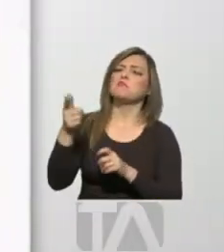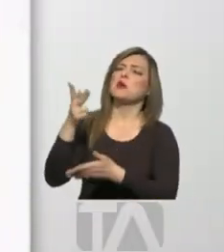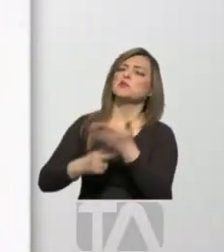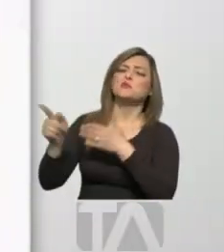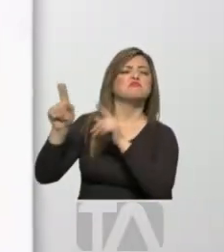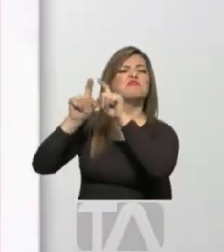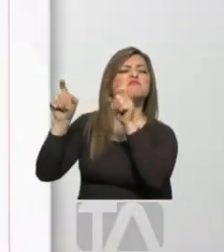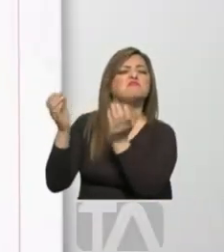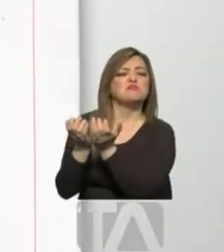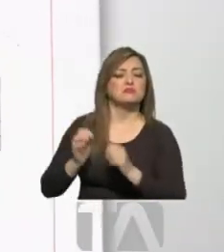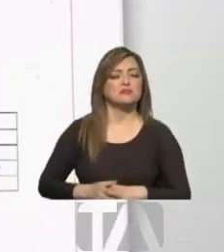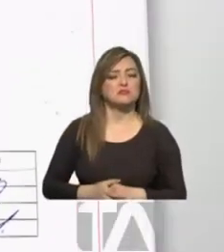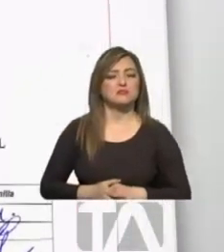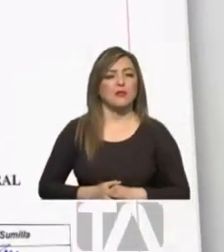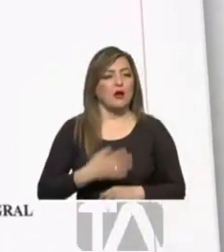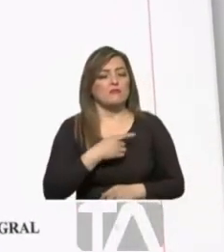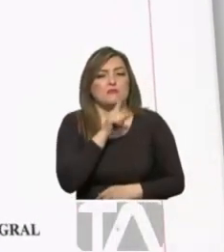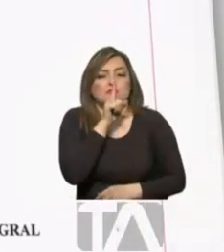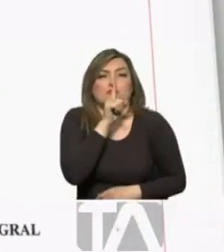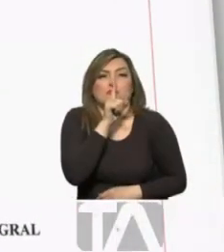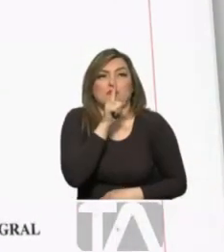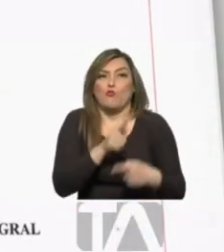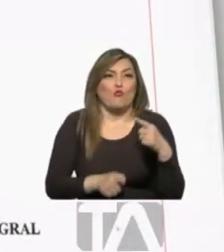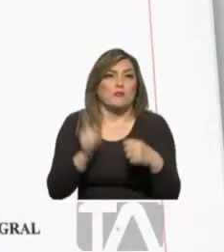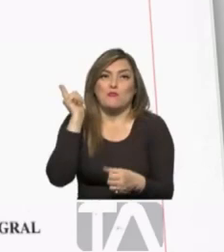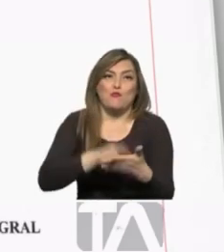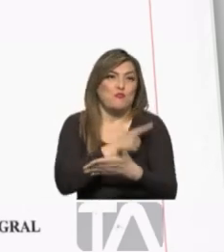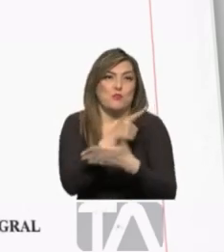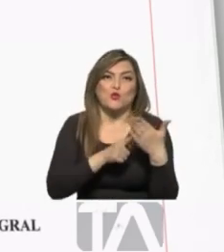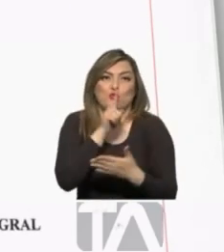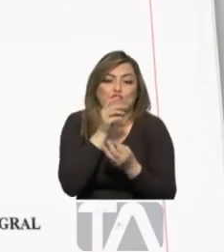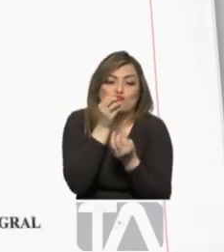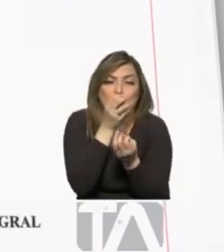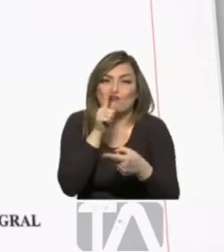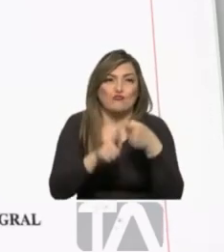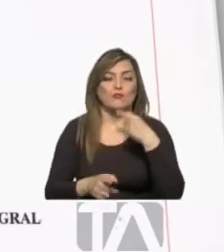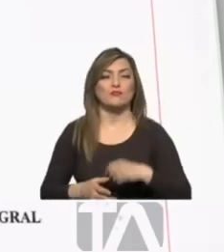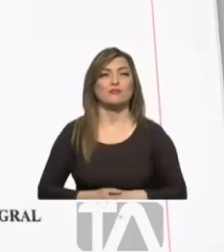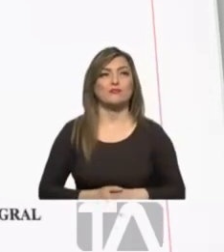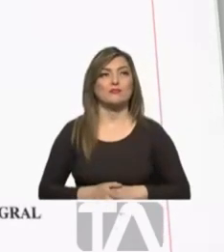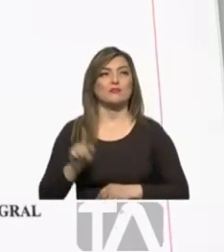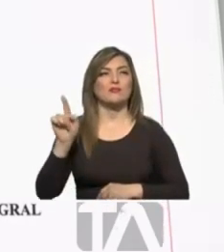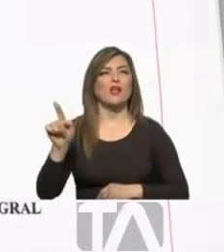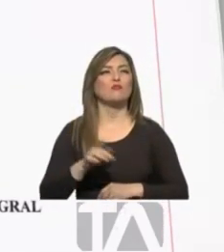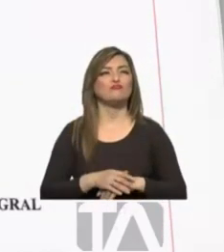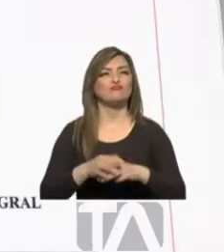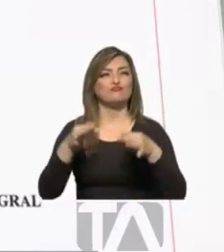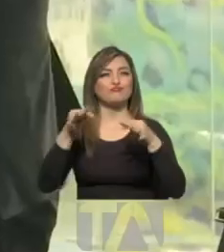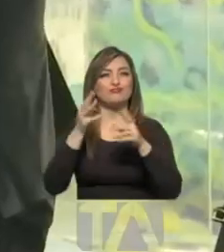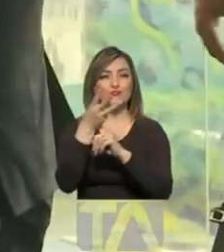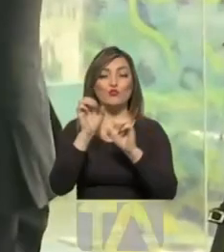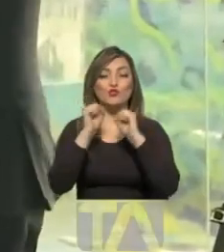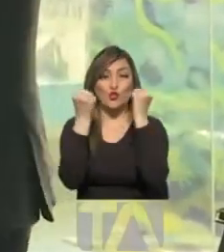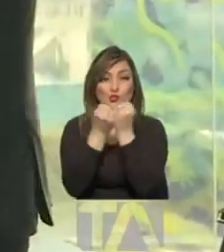Este documento emitido el pasado 26 de abril por la empresa pública metropolitana de residuos sólidos, que fue divulgado en redes